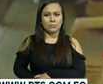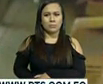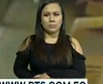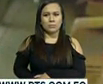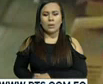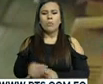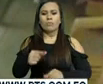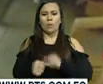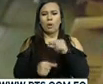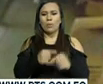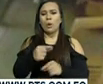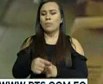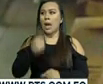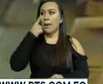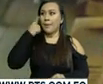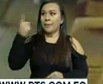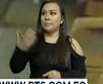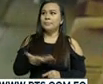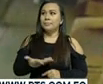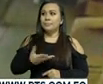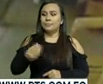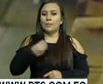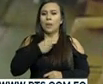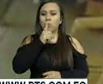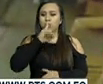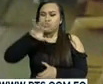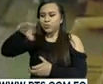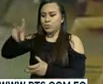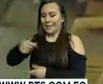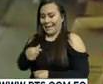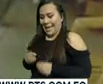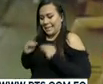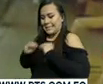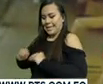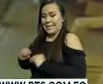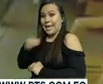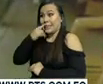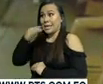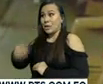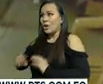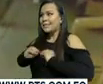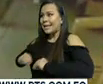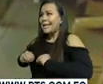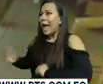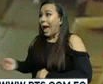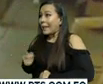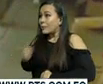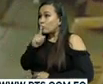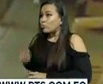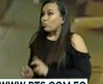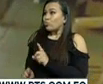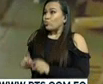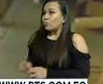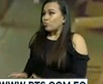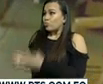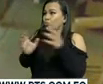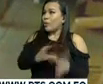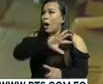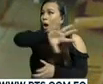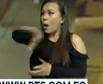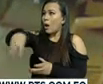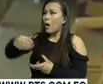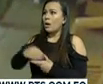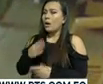poco a poco se va sustrayendo algunos objetos de valor la policía ya investiga este caso sin embargo no deja de